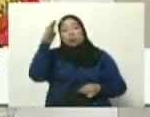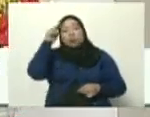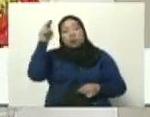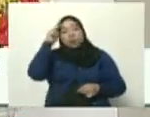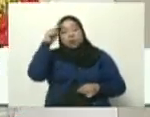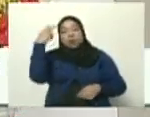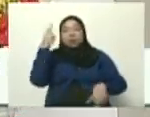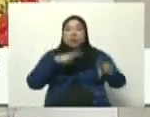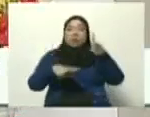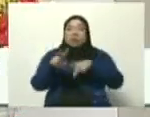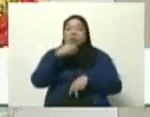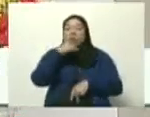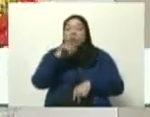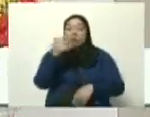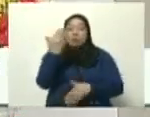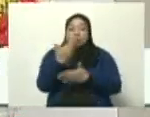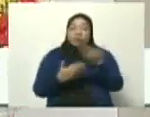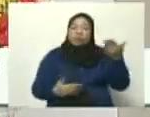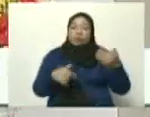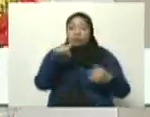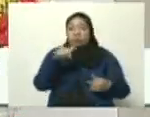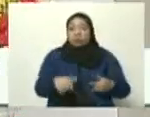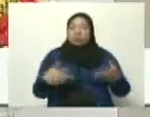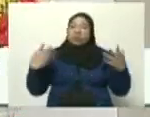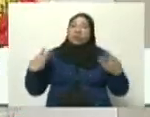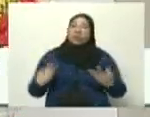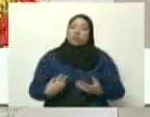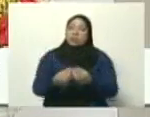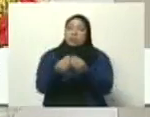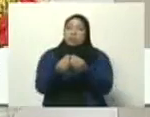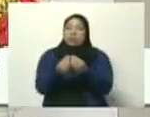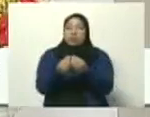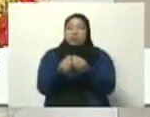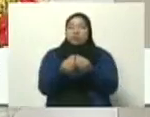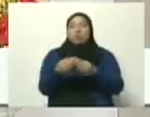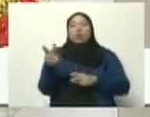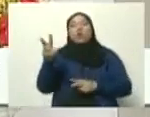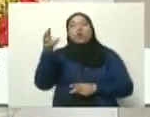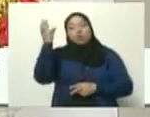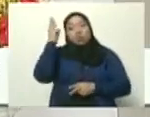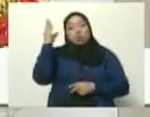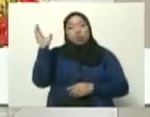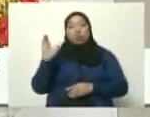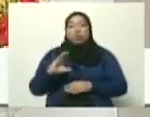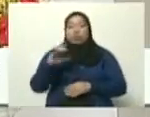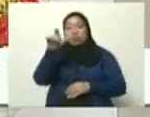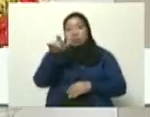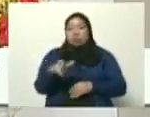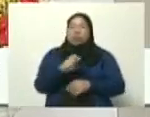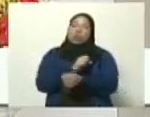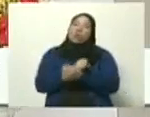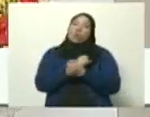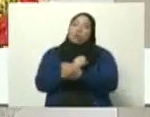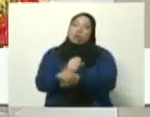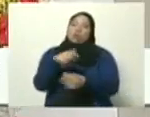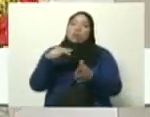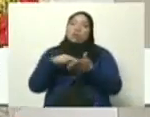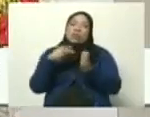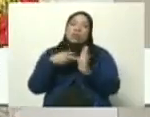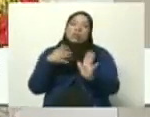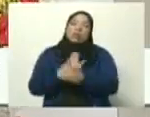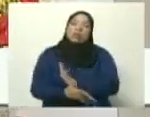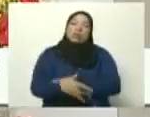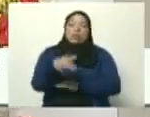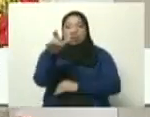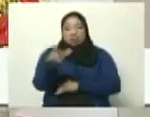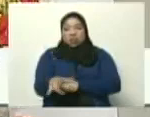www.memoriasolari.com para descargar el folleto Manuel Avide y acompañarnos en el conocimiento y en el enamoramiento que significa tener a